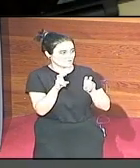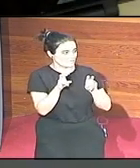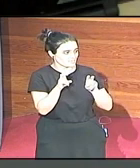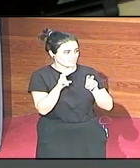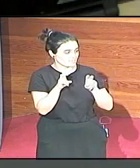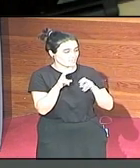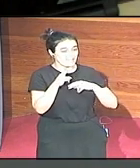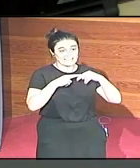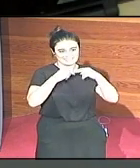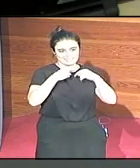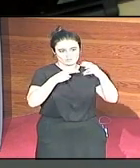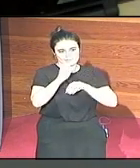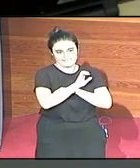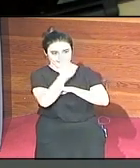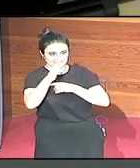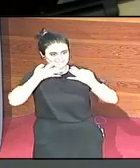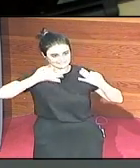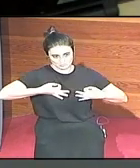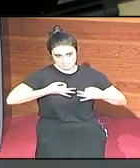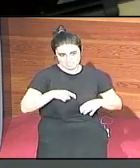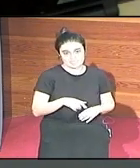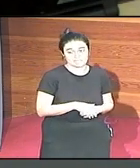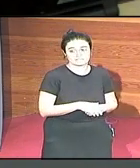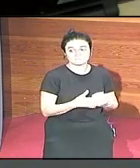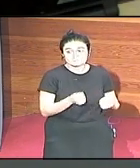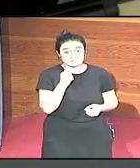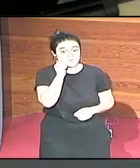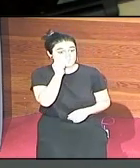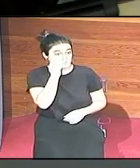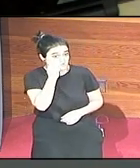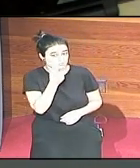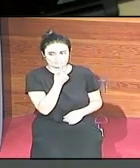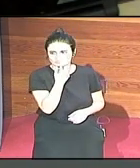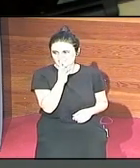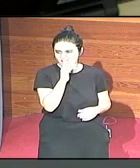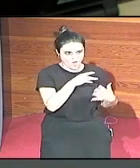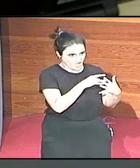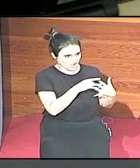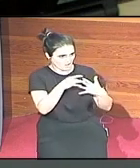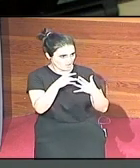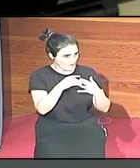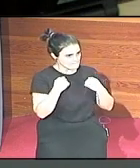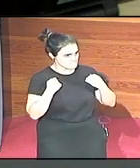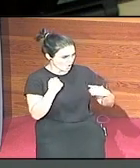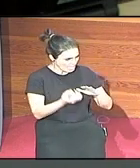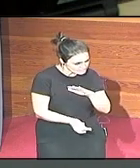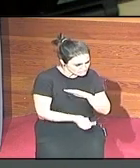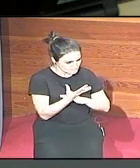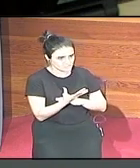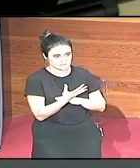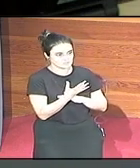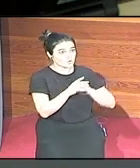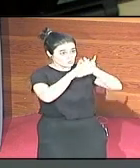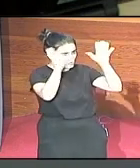seguridad europea. Por eso Moscú no se considera un poder emergente, sino una potencia mundial